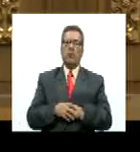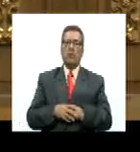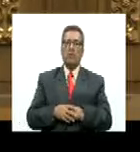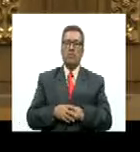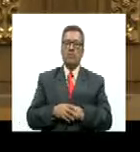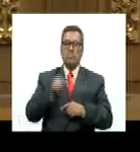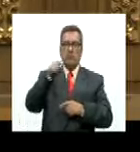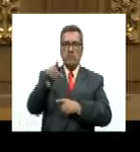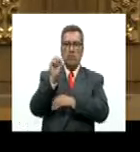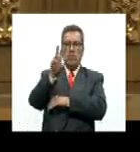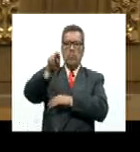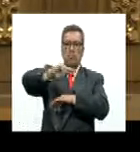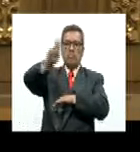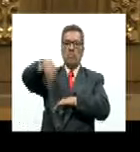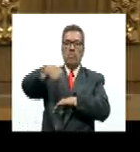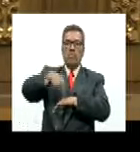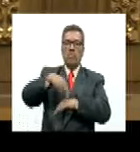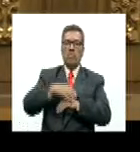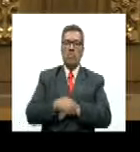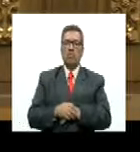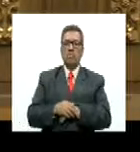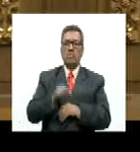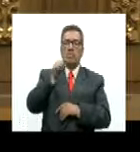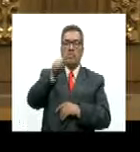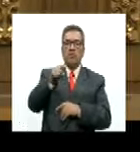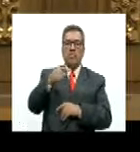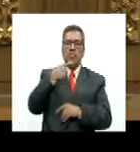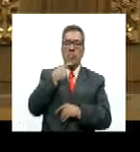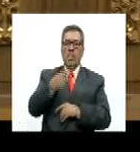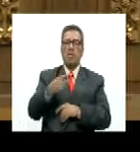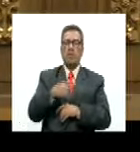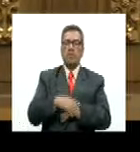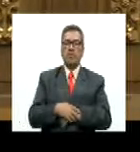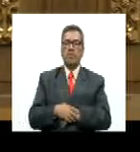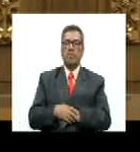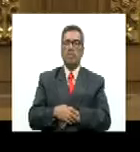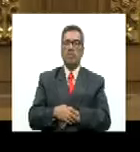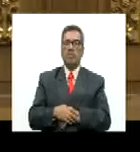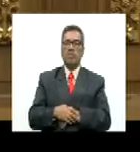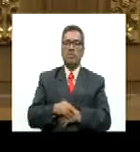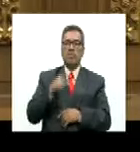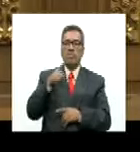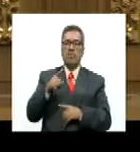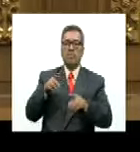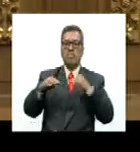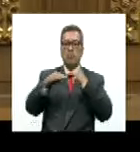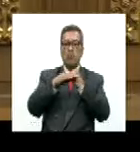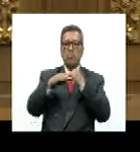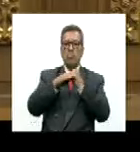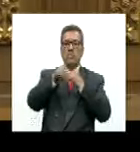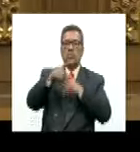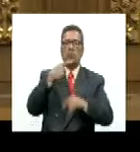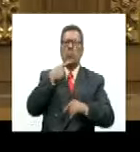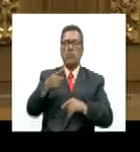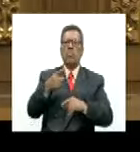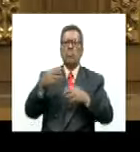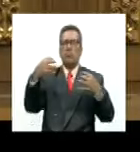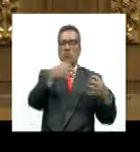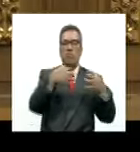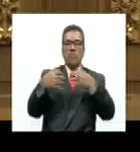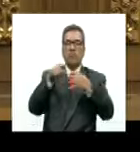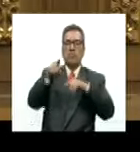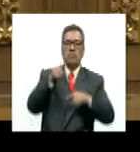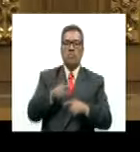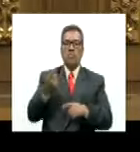el presidente de esta Asamblea Nacional, esa declaración es equivalente a una declaratoria de guerra